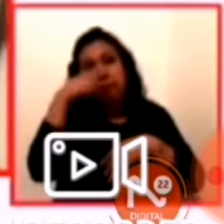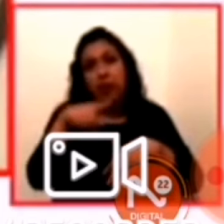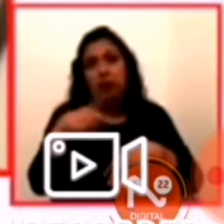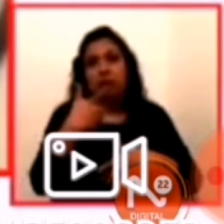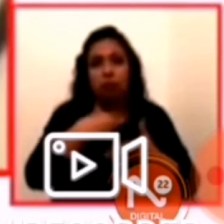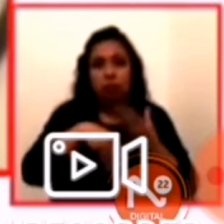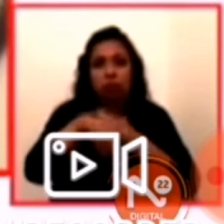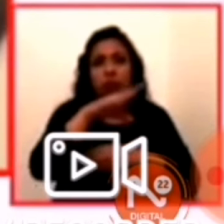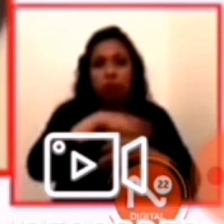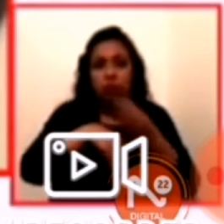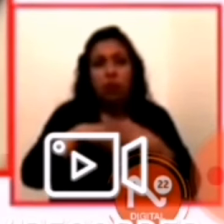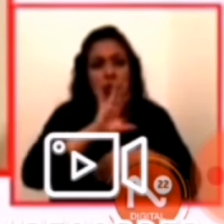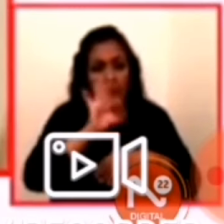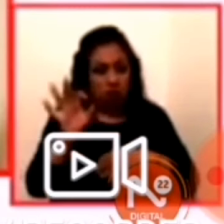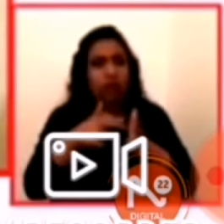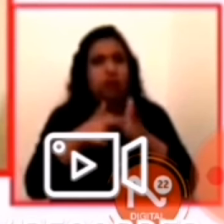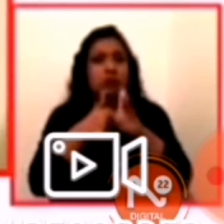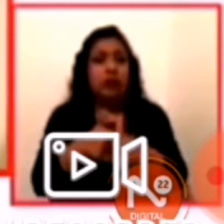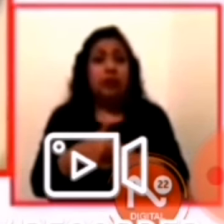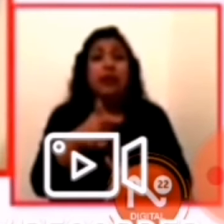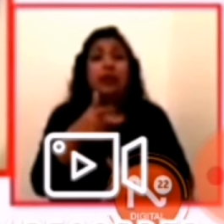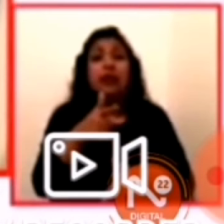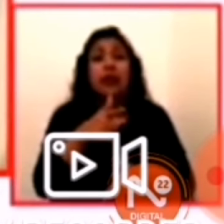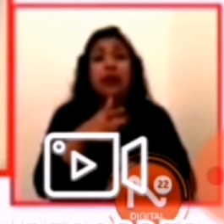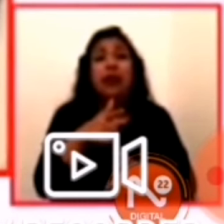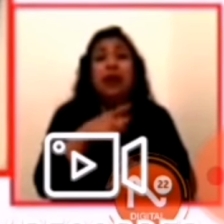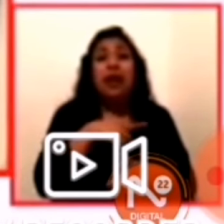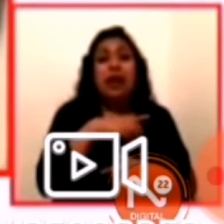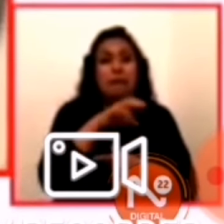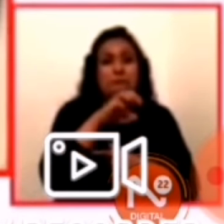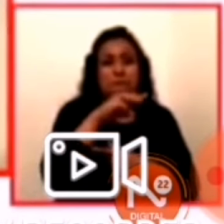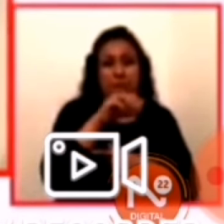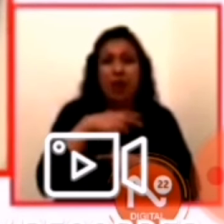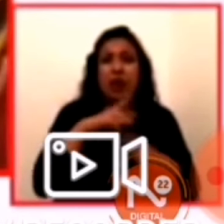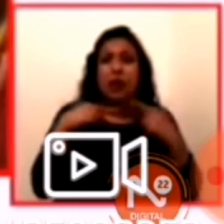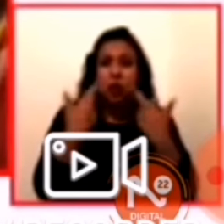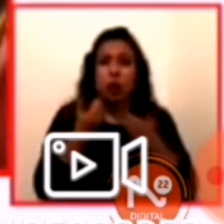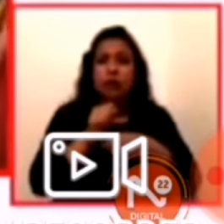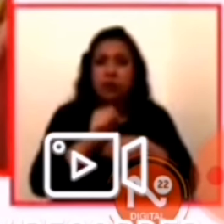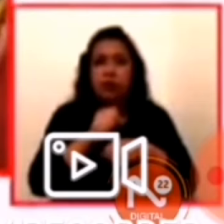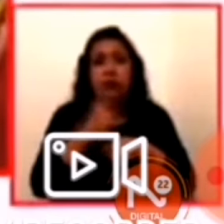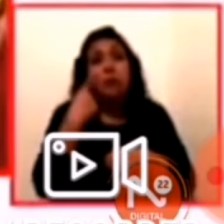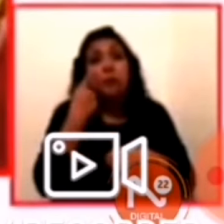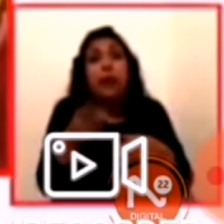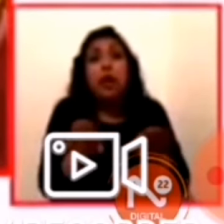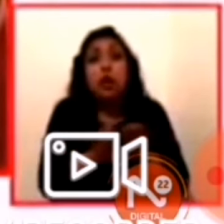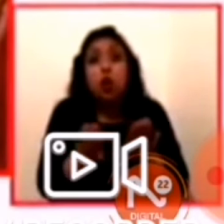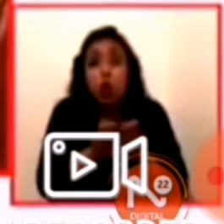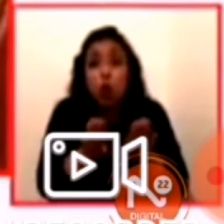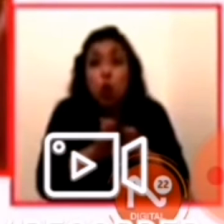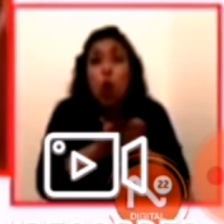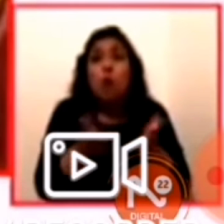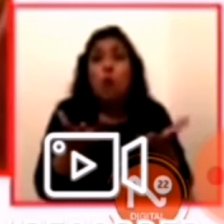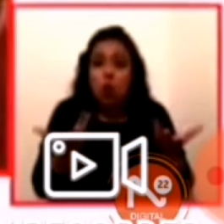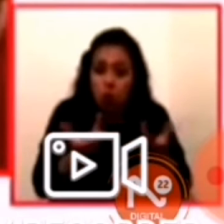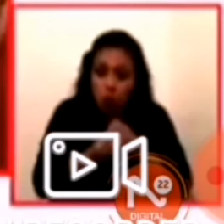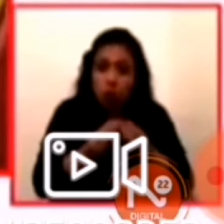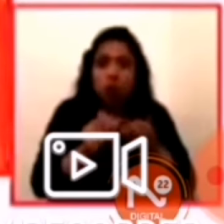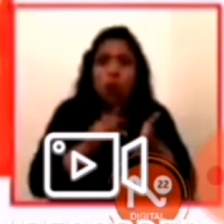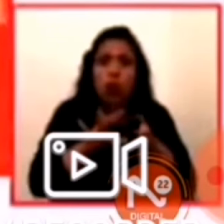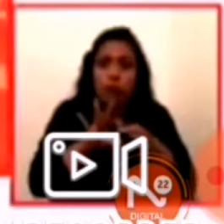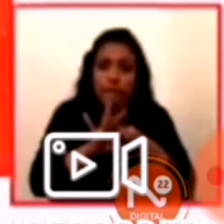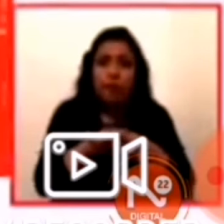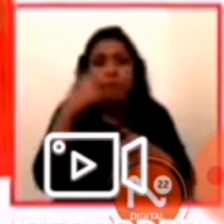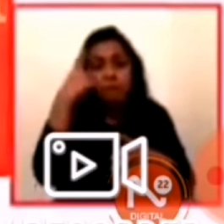y mantenerse presentes. La CANIEM y ALMAC se reúnen cada semana para ver de qué manera cierran filas para que la cadena